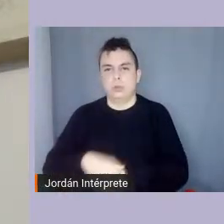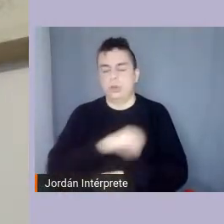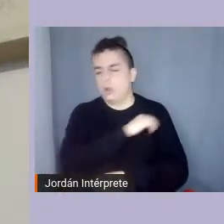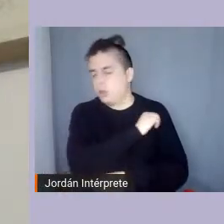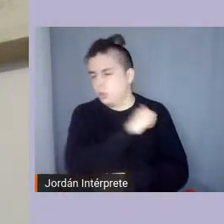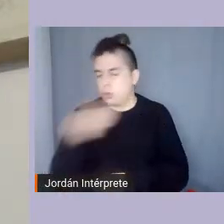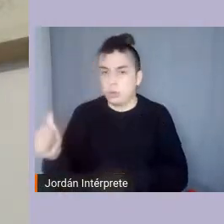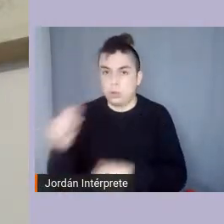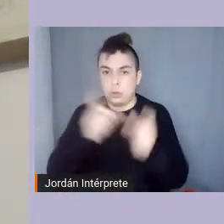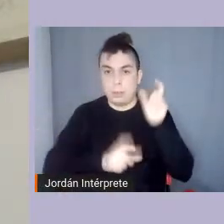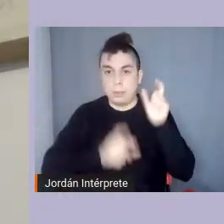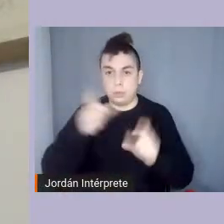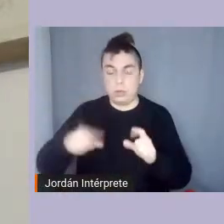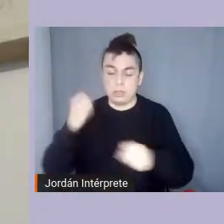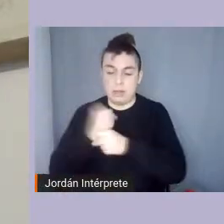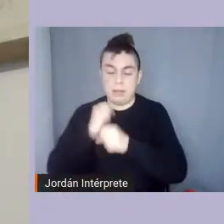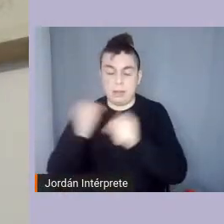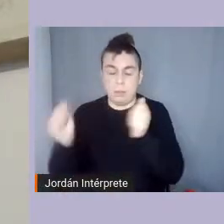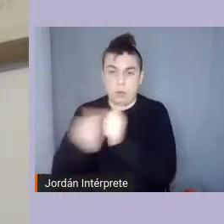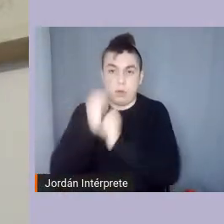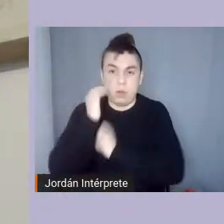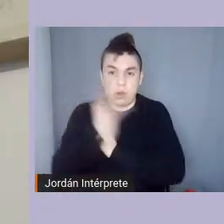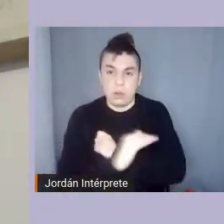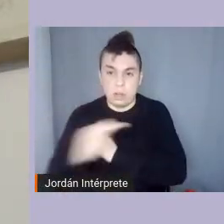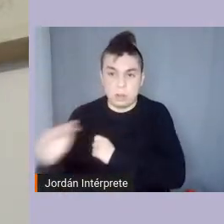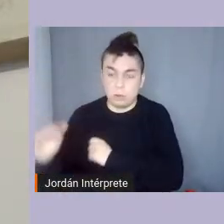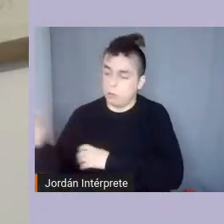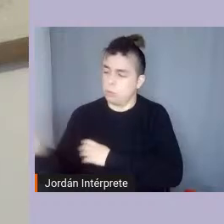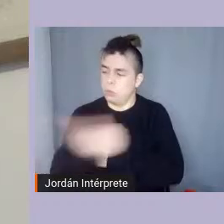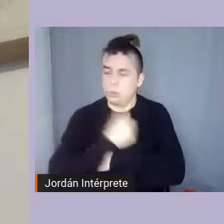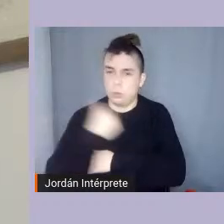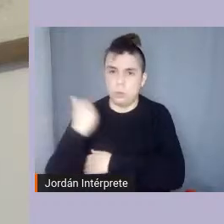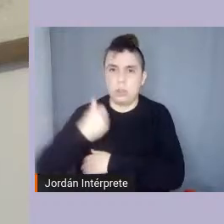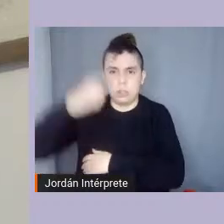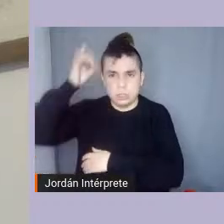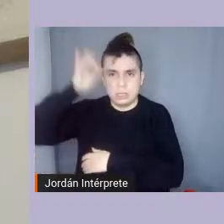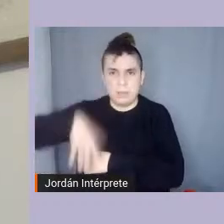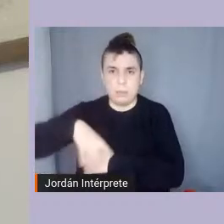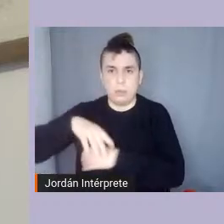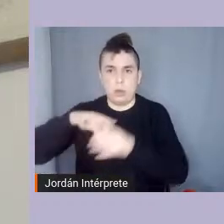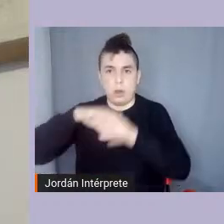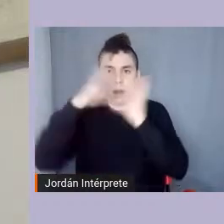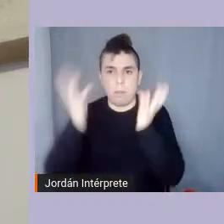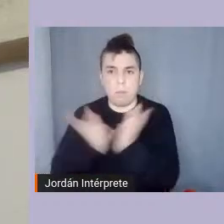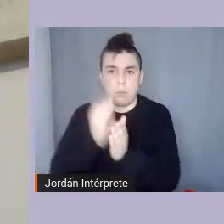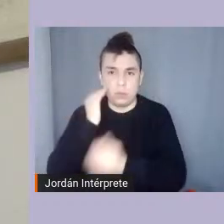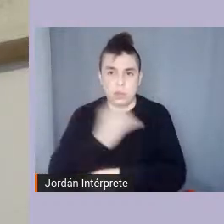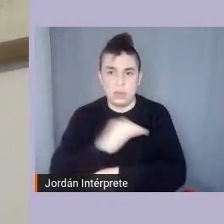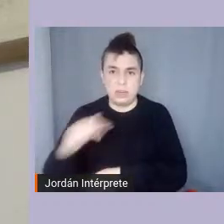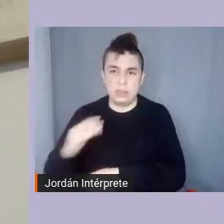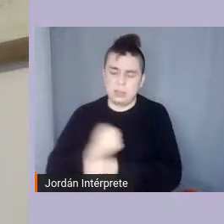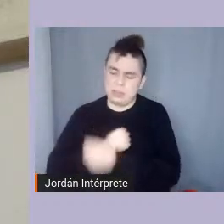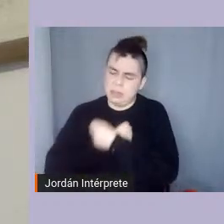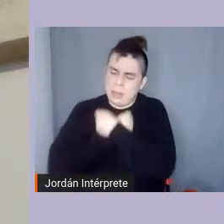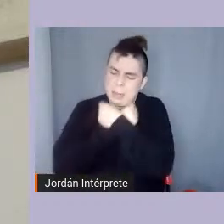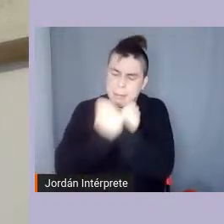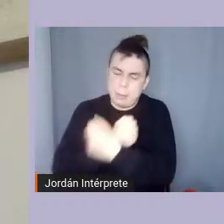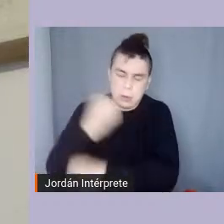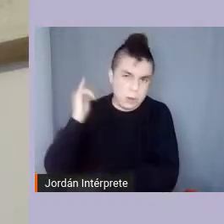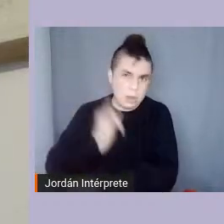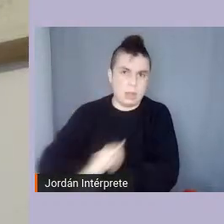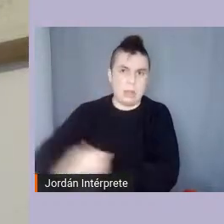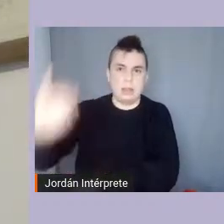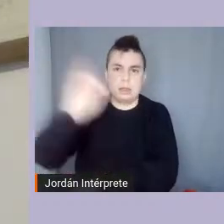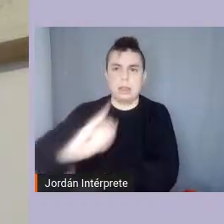que hoy día trabajamos con niños, todos los que trabajamos con niños, sabemos que el mundo de la niñez es amor eterno para siempre. Así